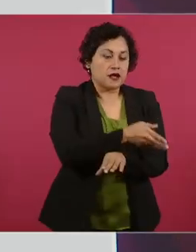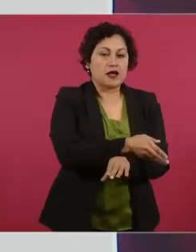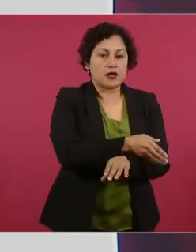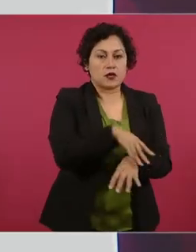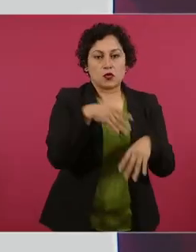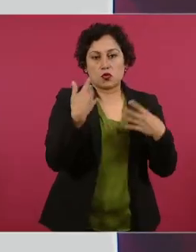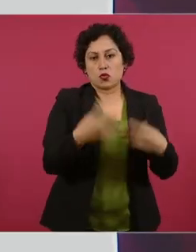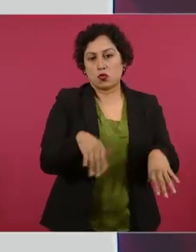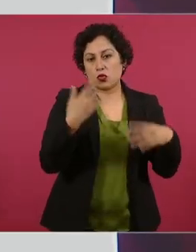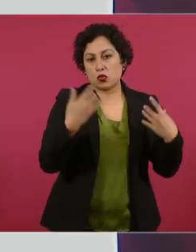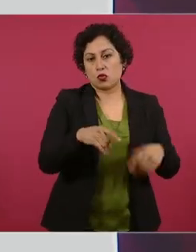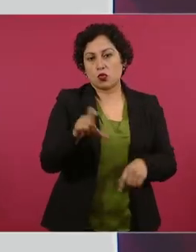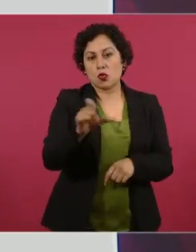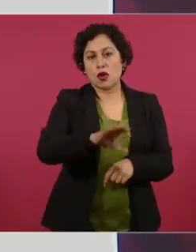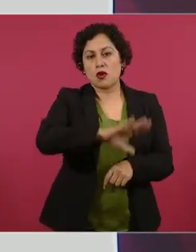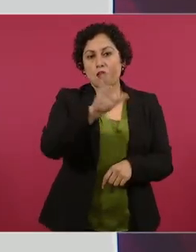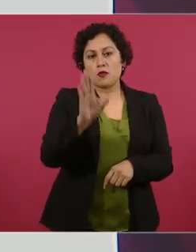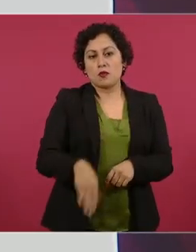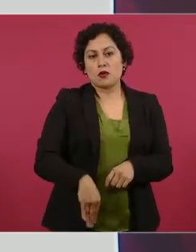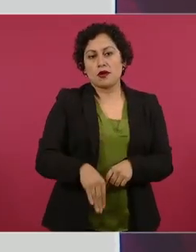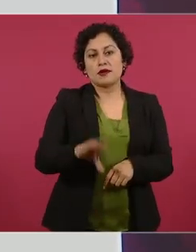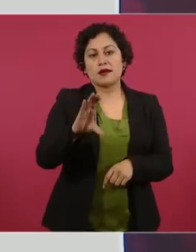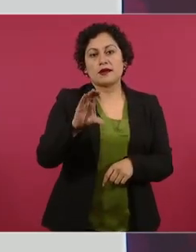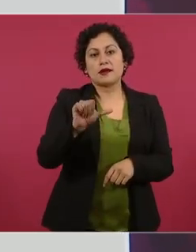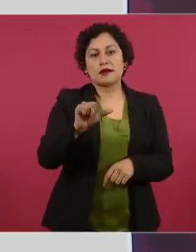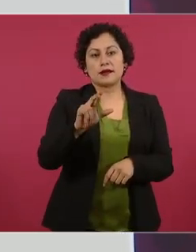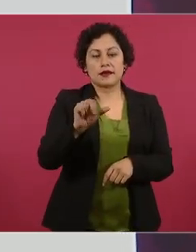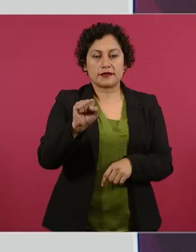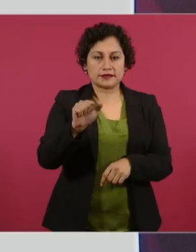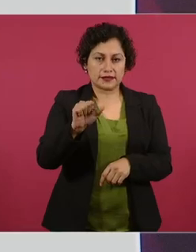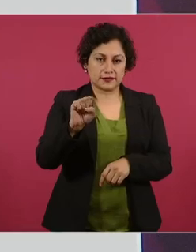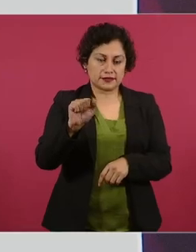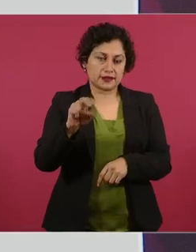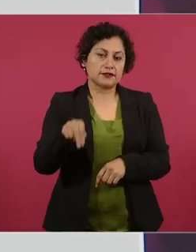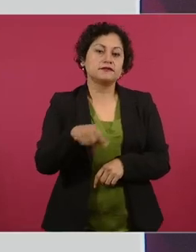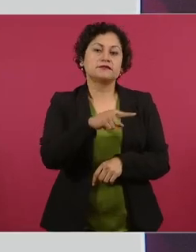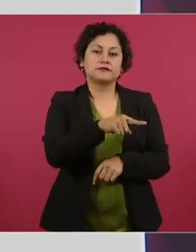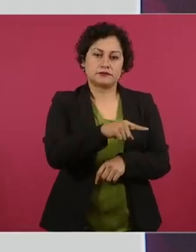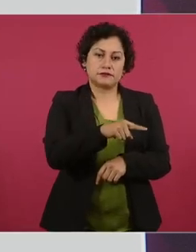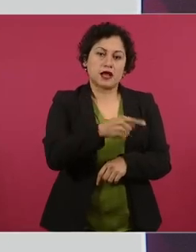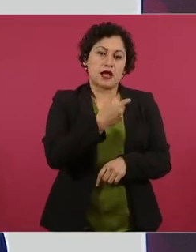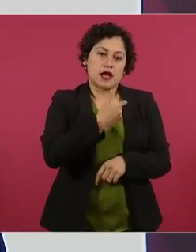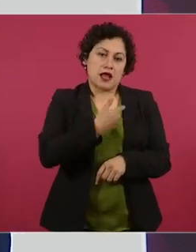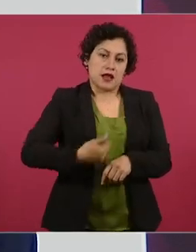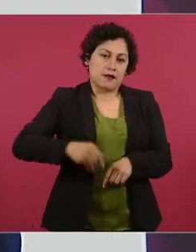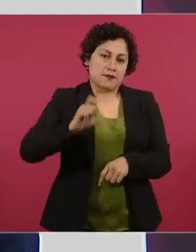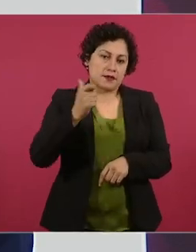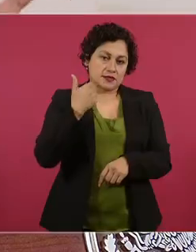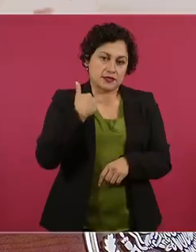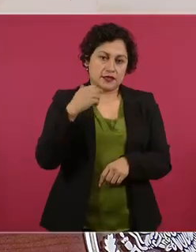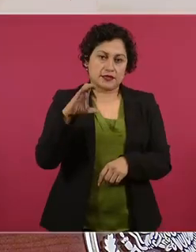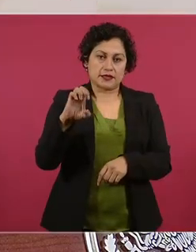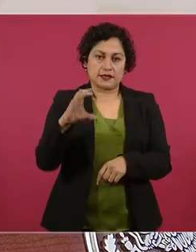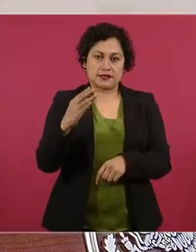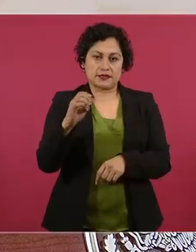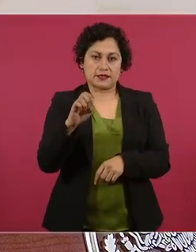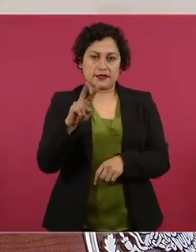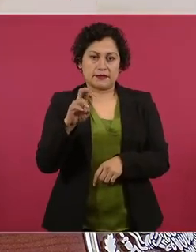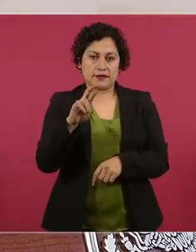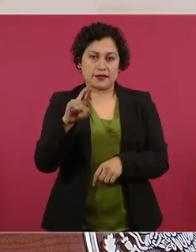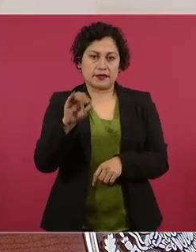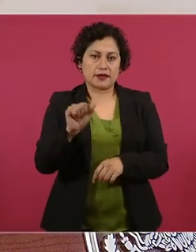don Eugenio Garzazada. Echeverría, por congraciarse, porque había mucha protesta,